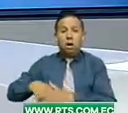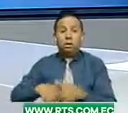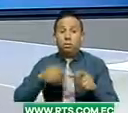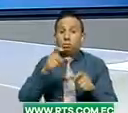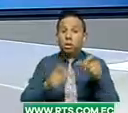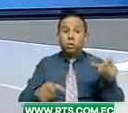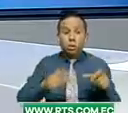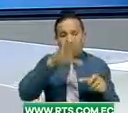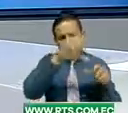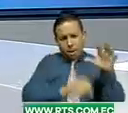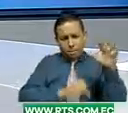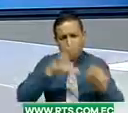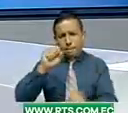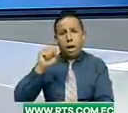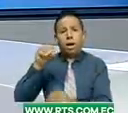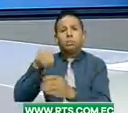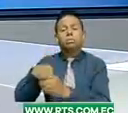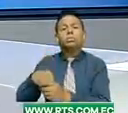trasladados hasta Durán.